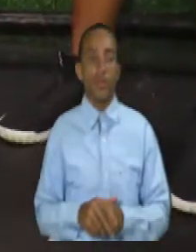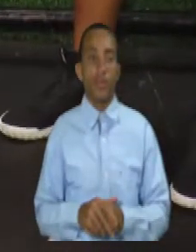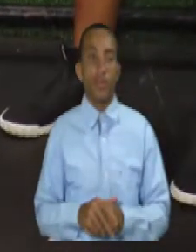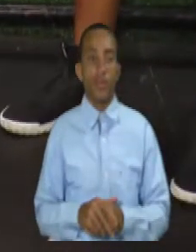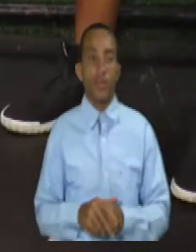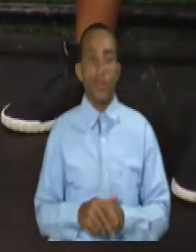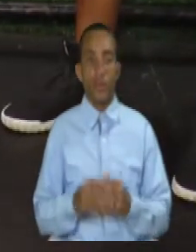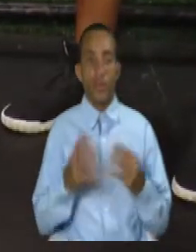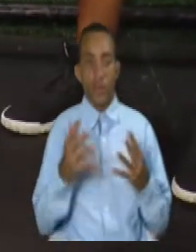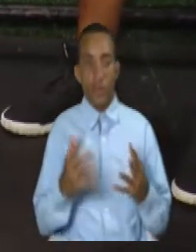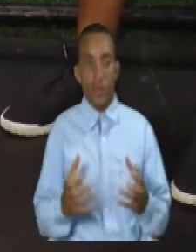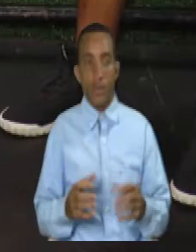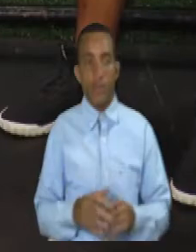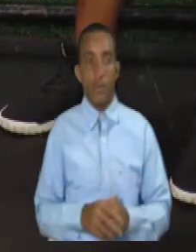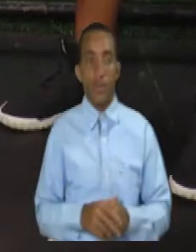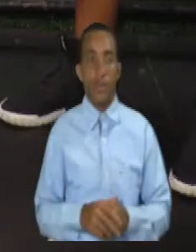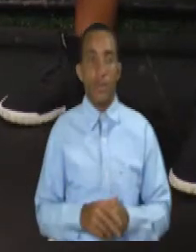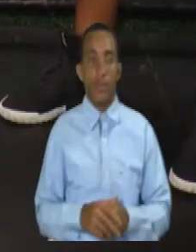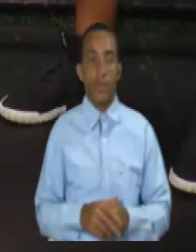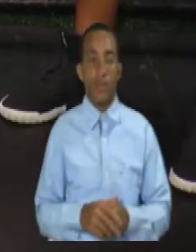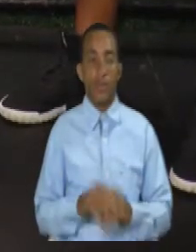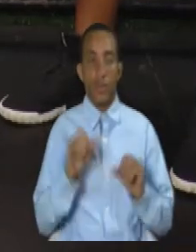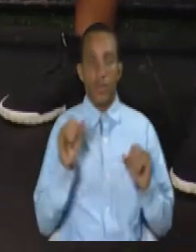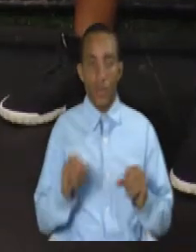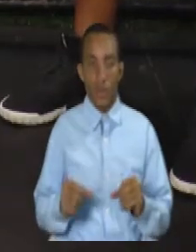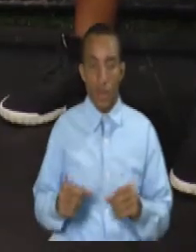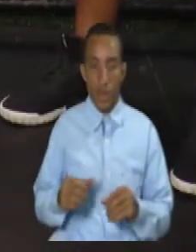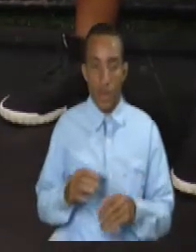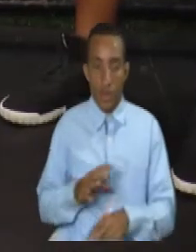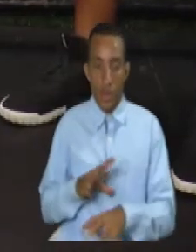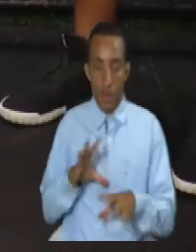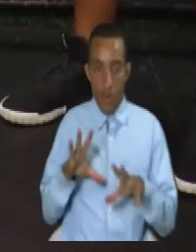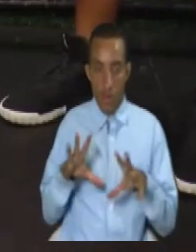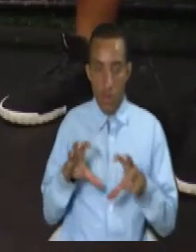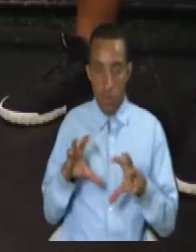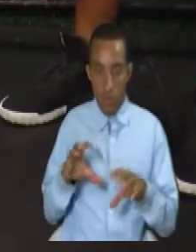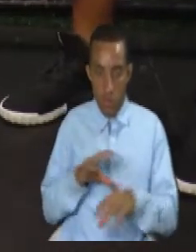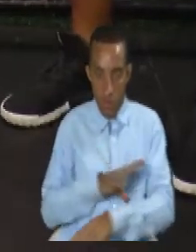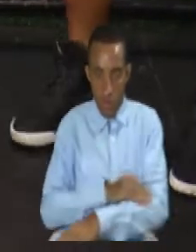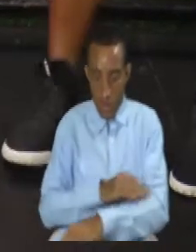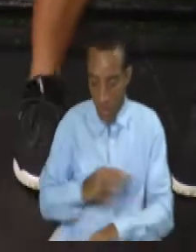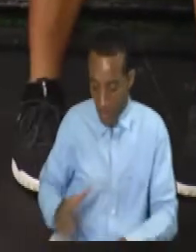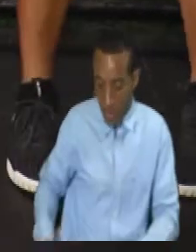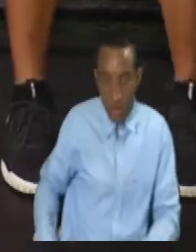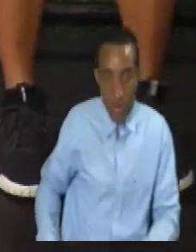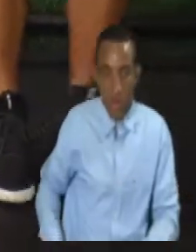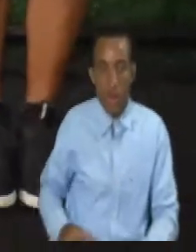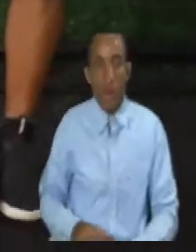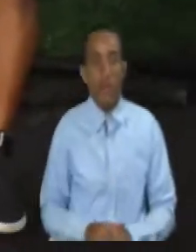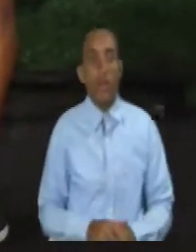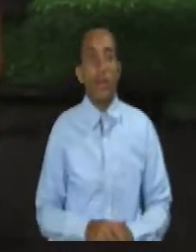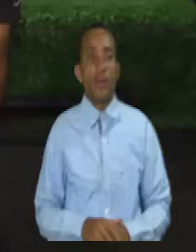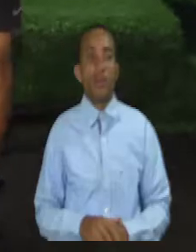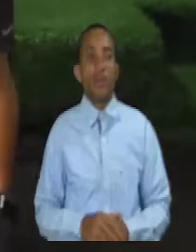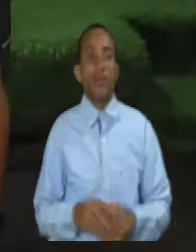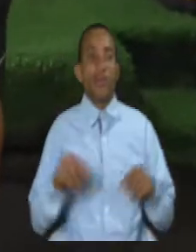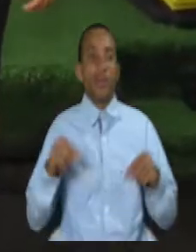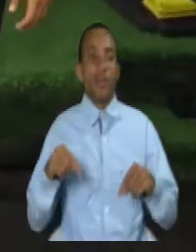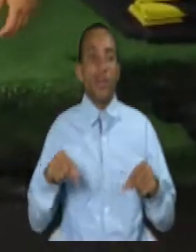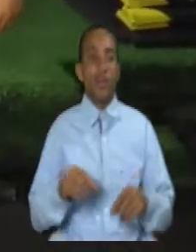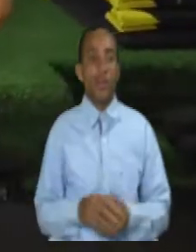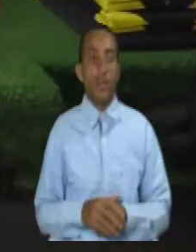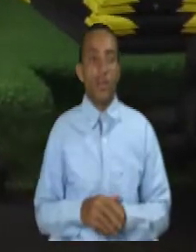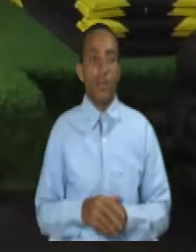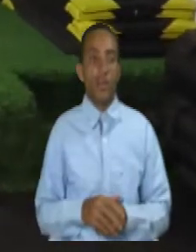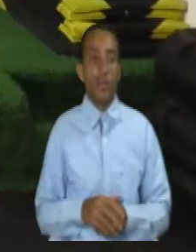bien el posterior, entonces el músculo de atrás se estire muy bien. ¿Listo? Muy bien, arriba Kiara. Ahora vamos a cerrar las